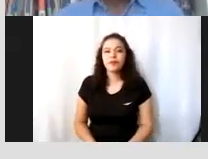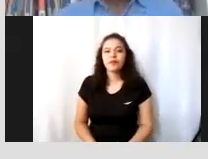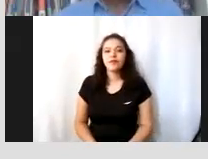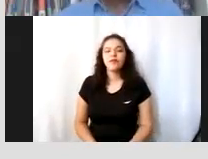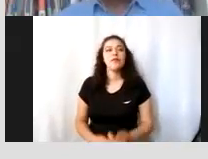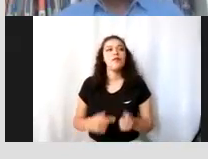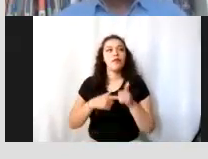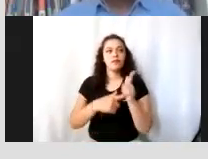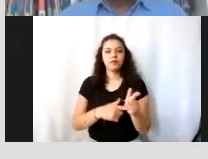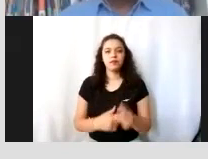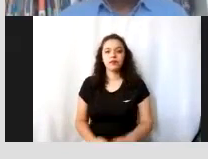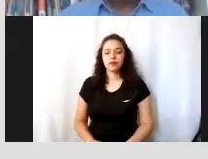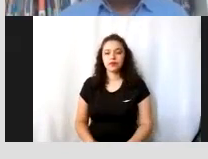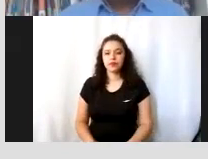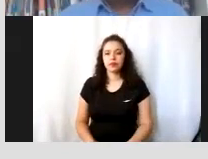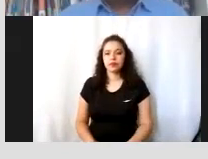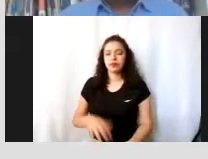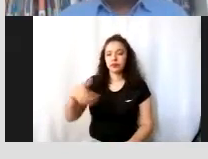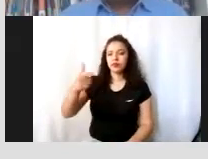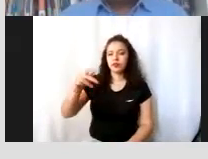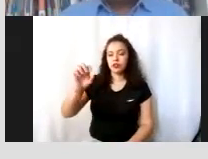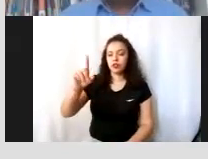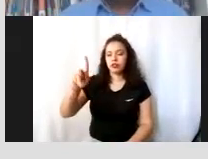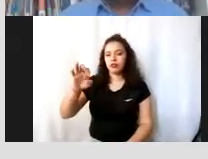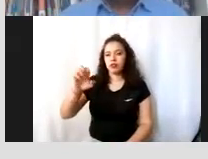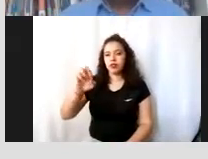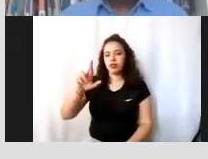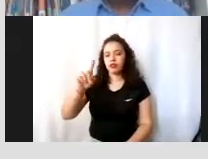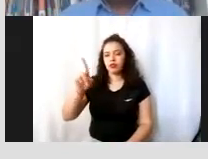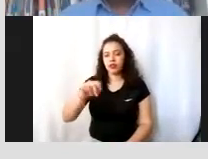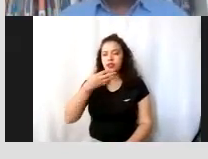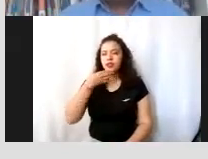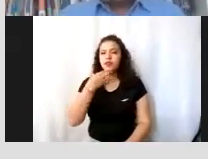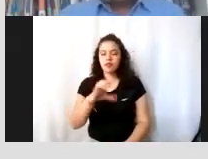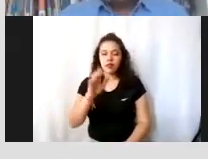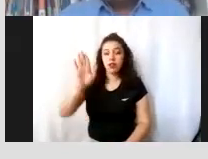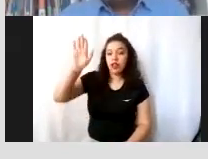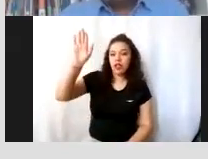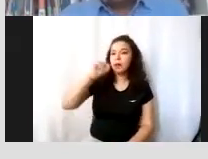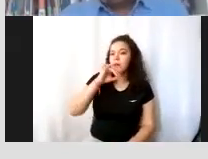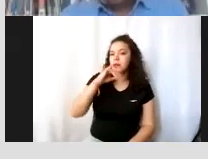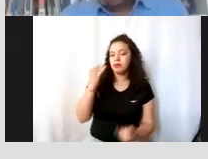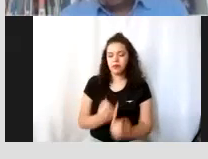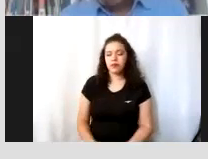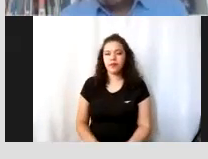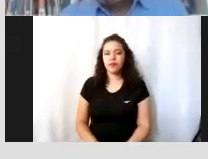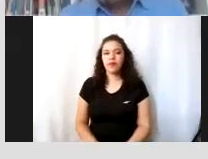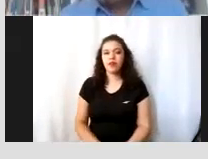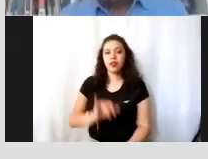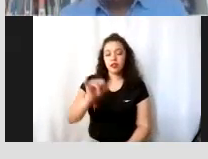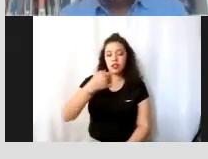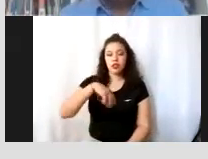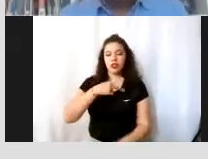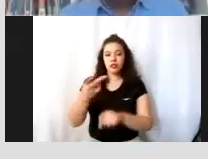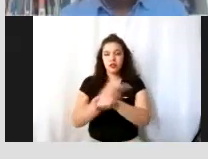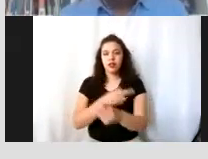continuamos. La finalidad. Guadalupe Ruiz levantó la mano y también comentó en el chat. Puso, sí, a nosotros nos pasó por religión